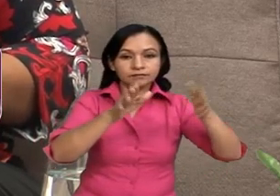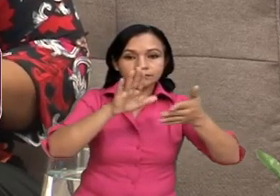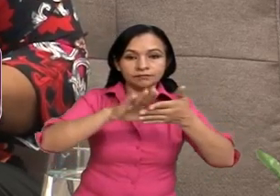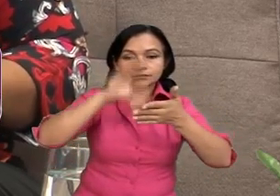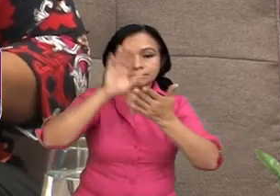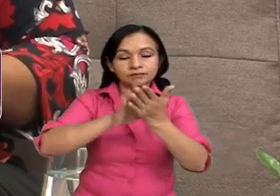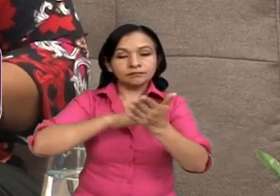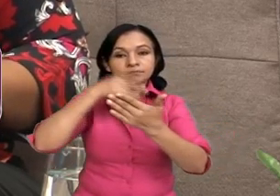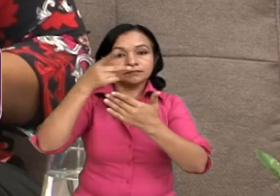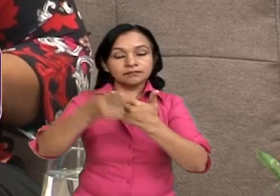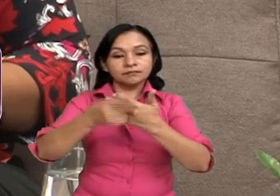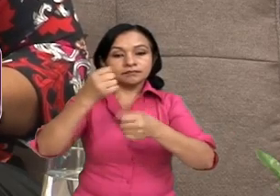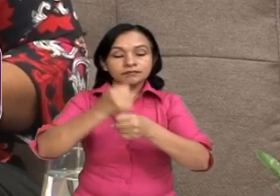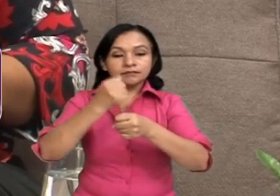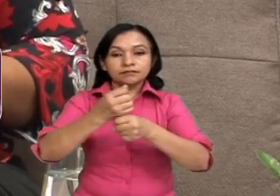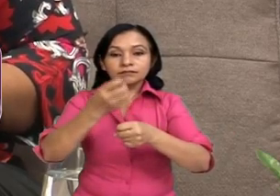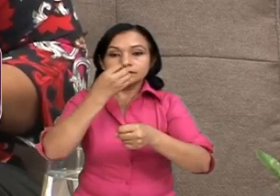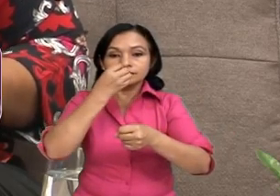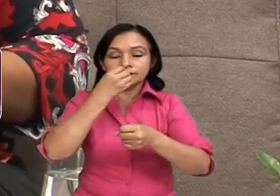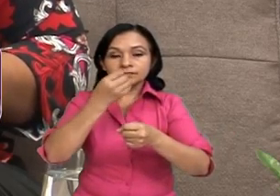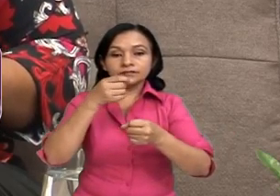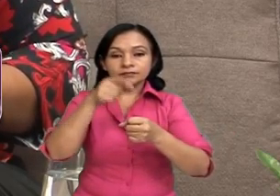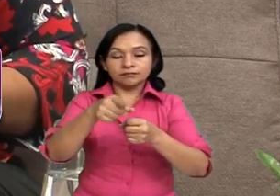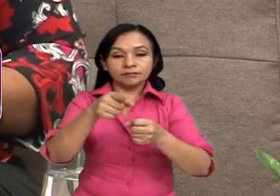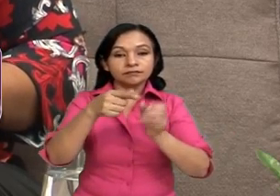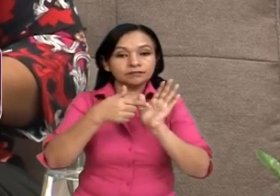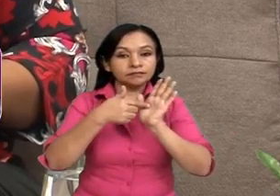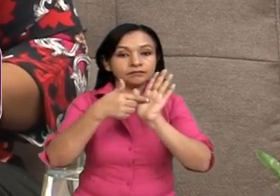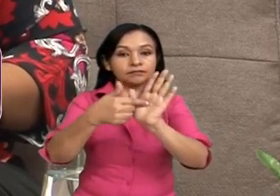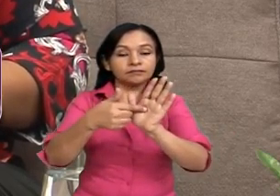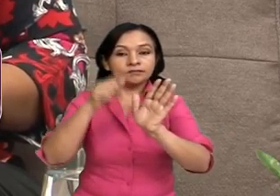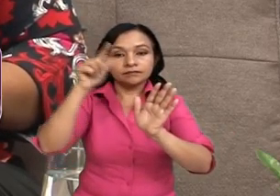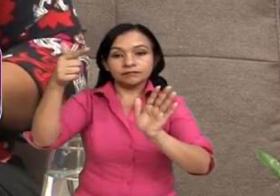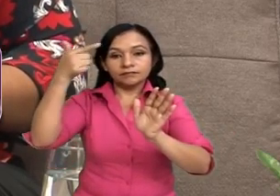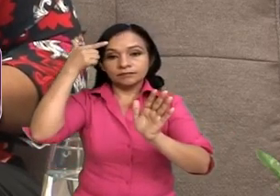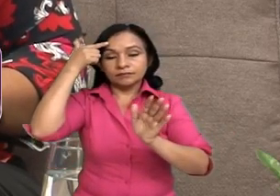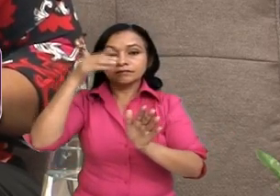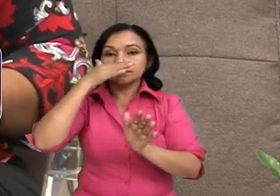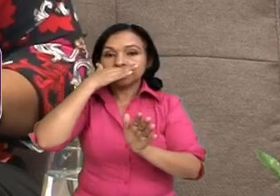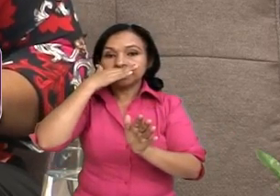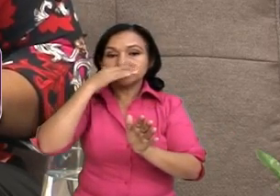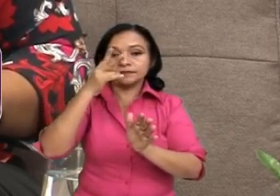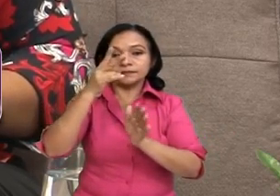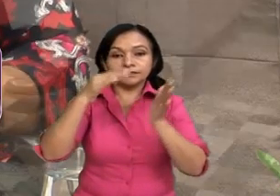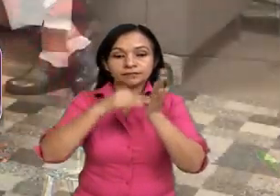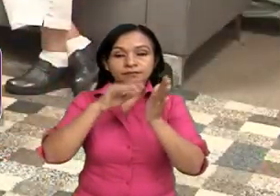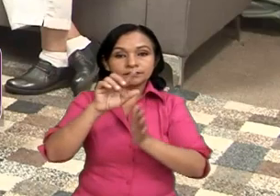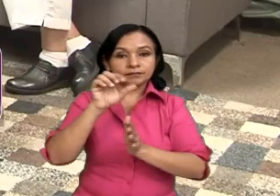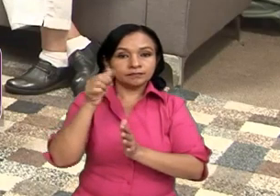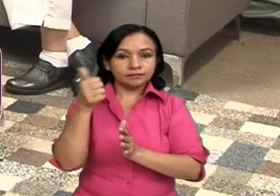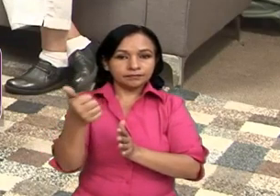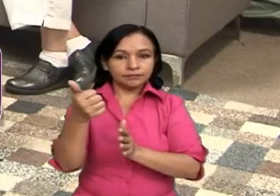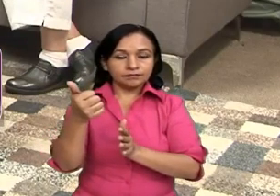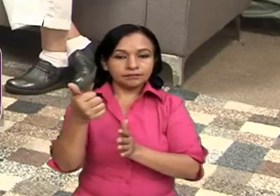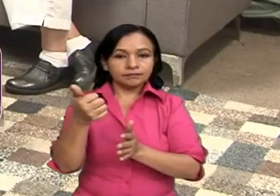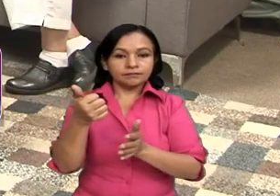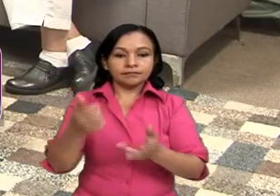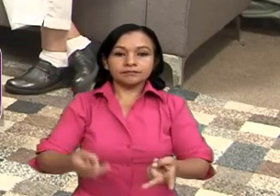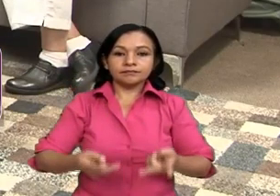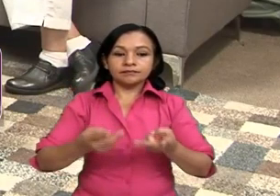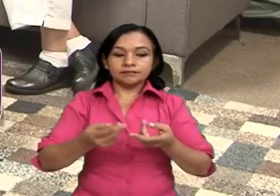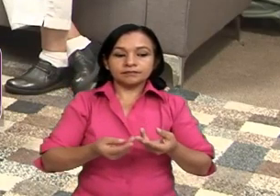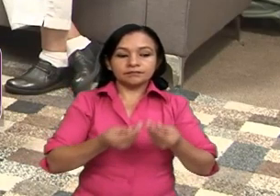el programa productivo alimentario, programa emblemático del gobierno sandinista hasta el 2016, el que le daba sus bienes